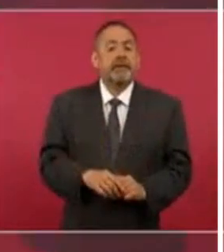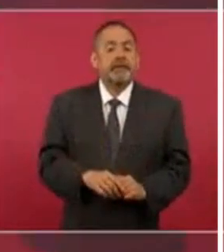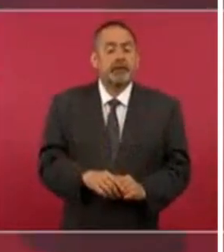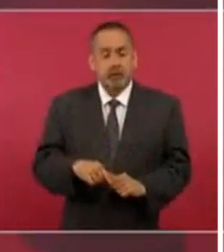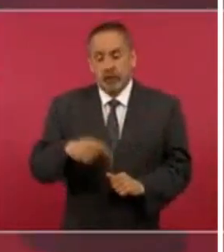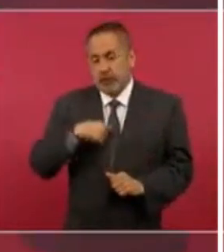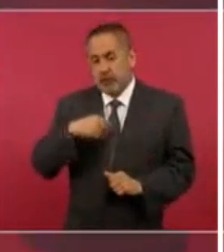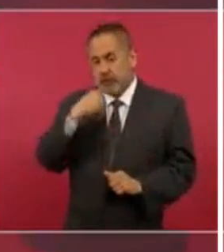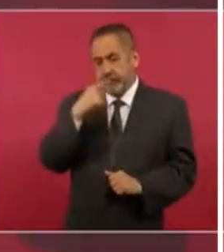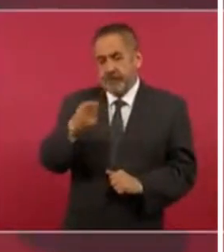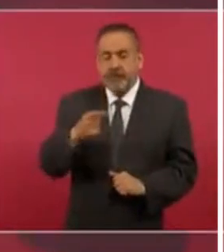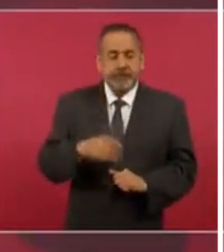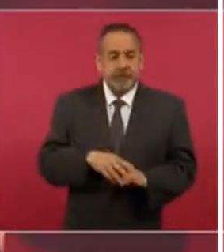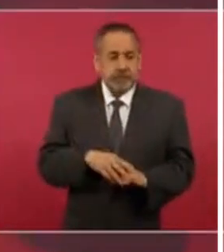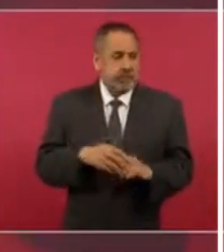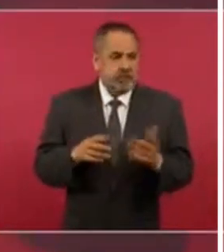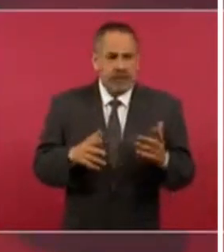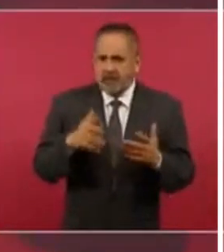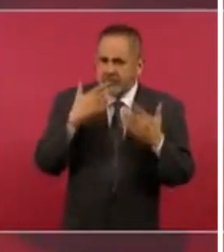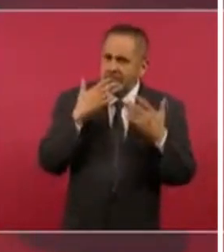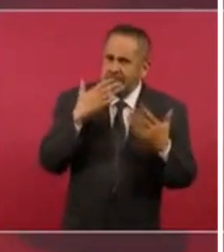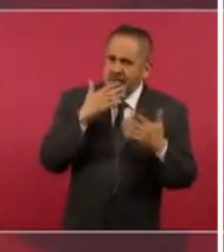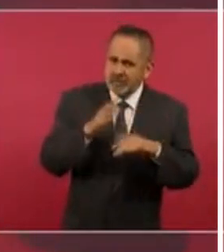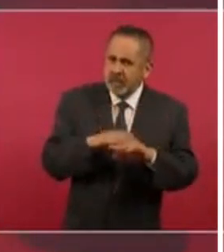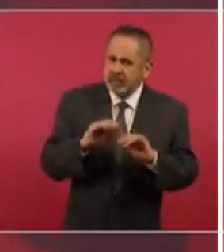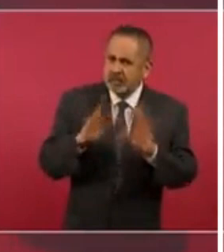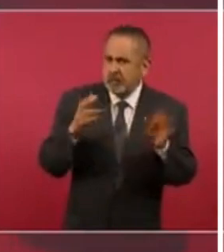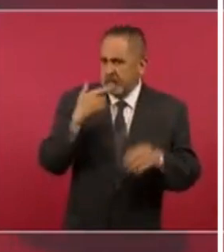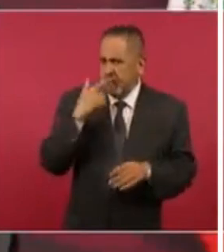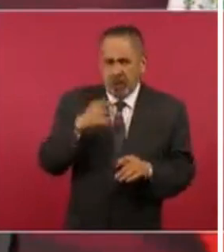yo diría que ayuda